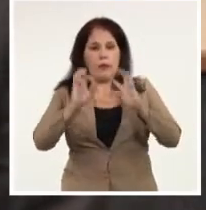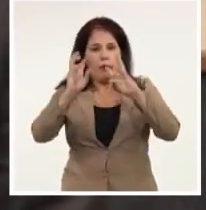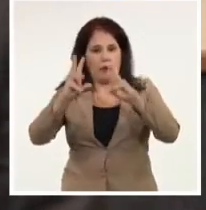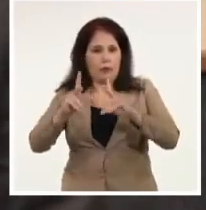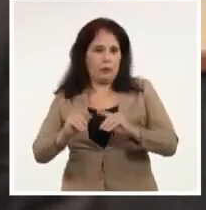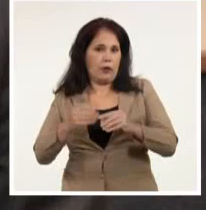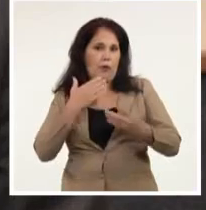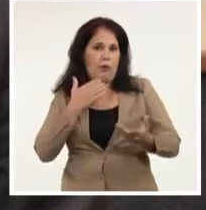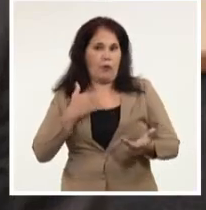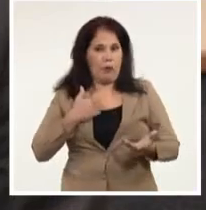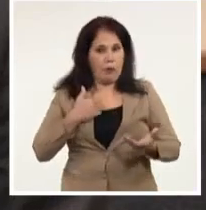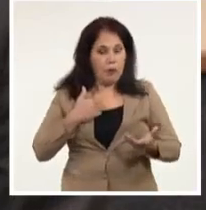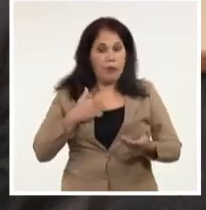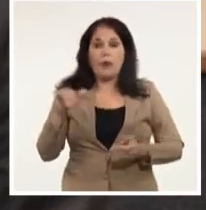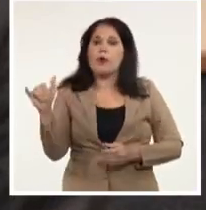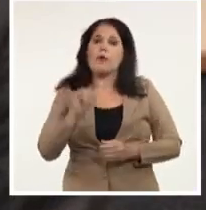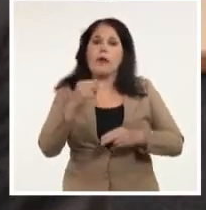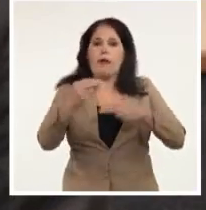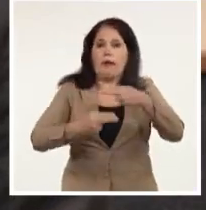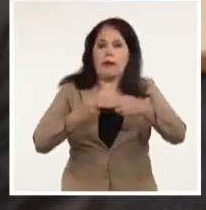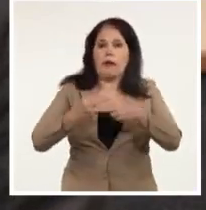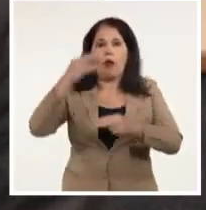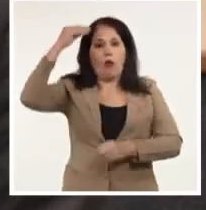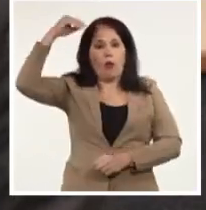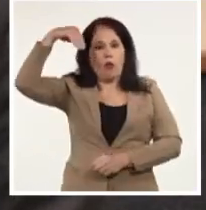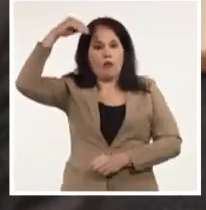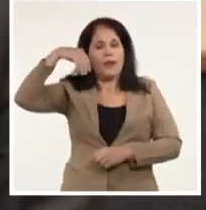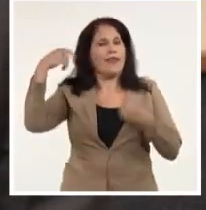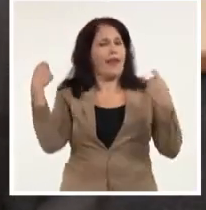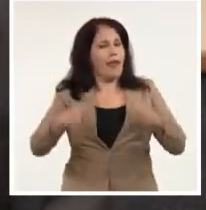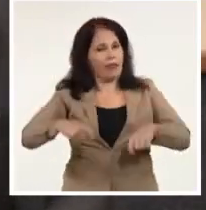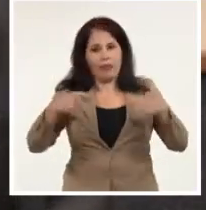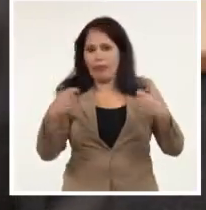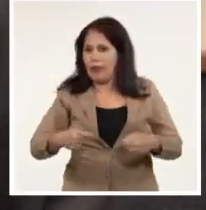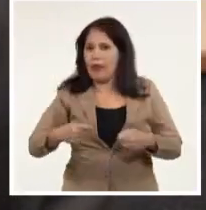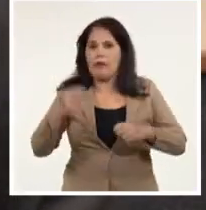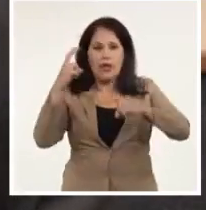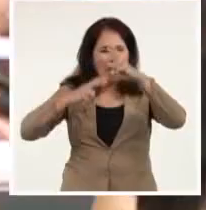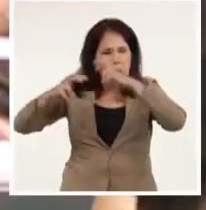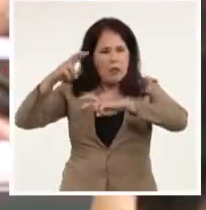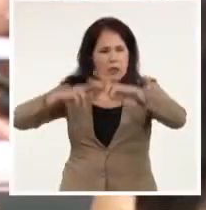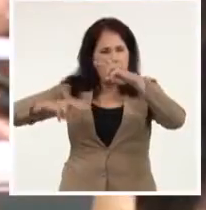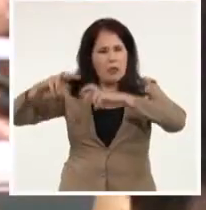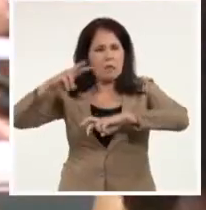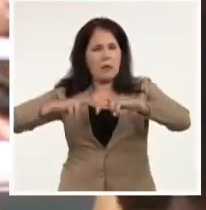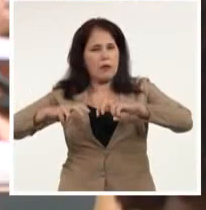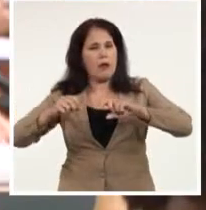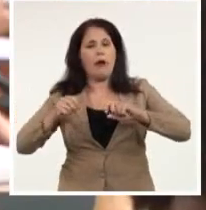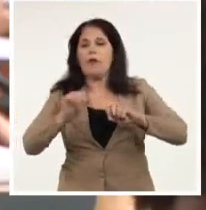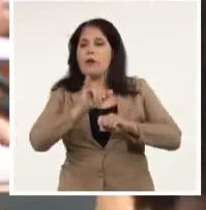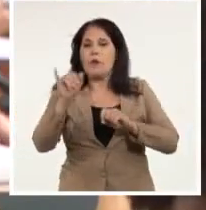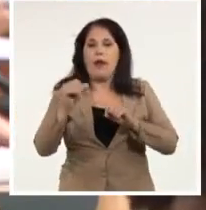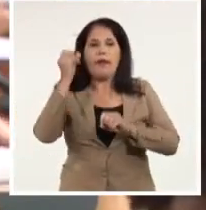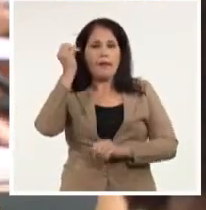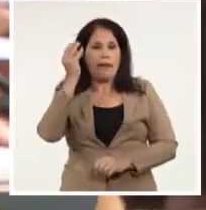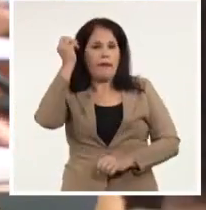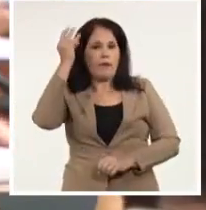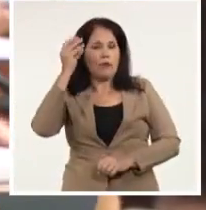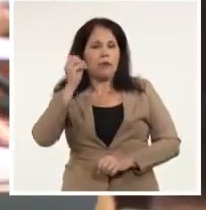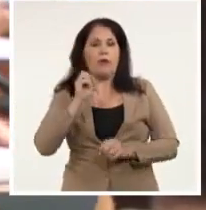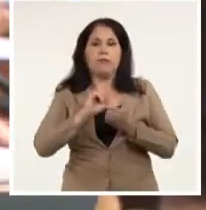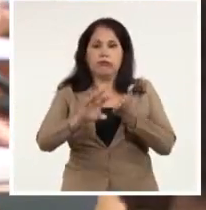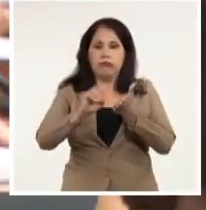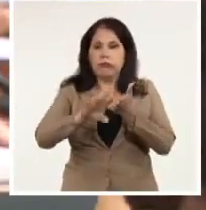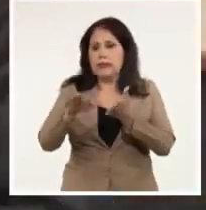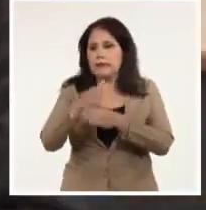logramos construir esa conciencia de que hay que ir a la investigación científica, que hay que ir a la innovación, que es precisamente el propósito